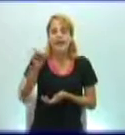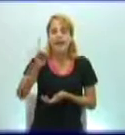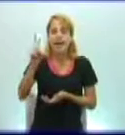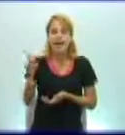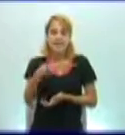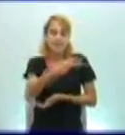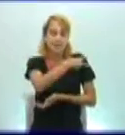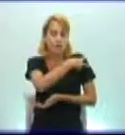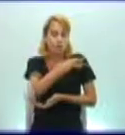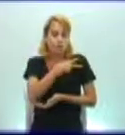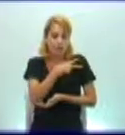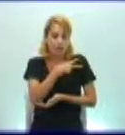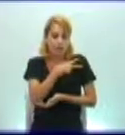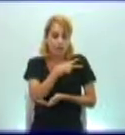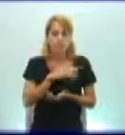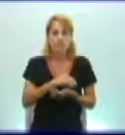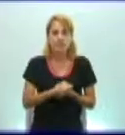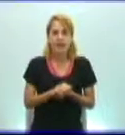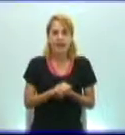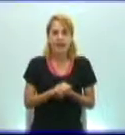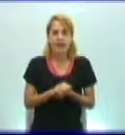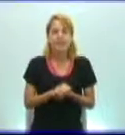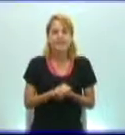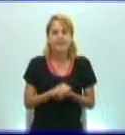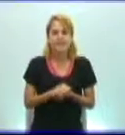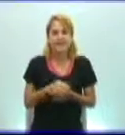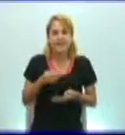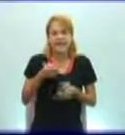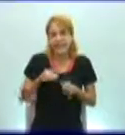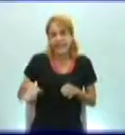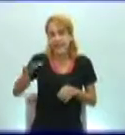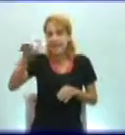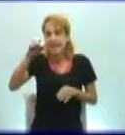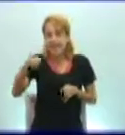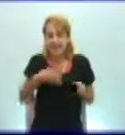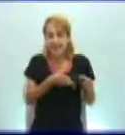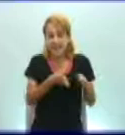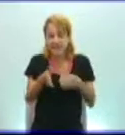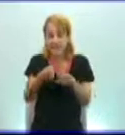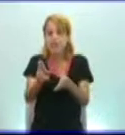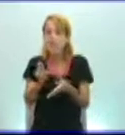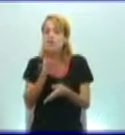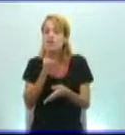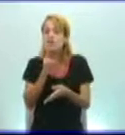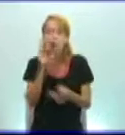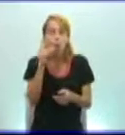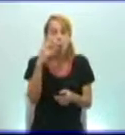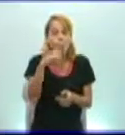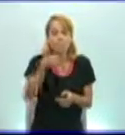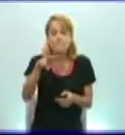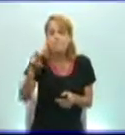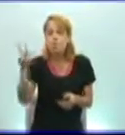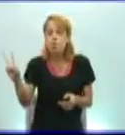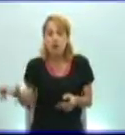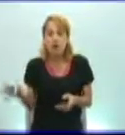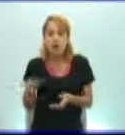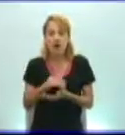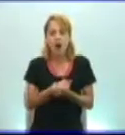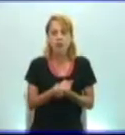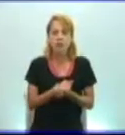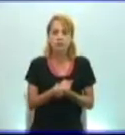pelos absorbentes crecen en dirección del agua, ya sea hacia abajo buscando aguas subterráneas,